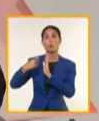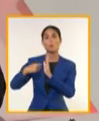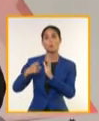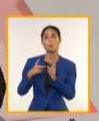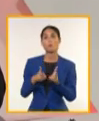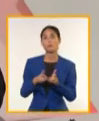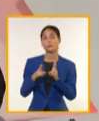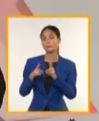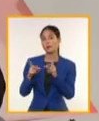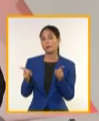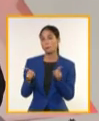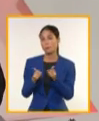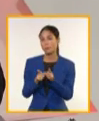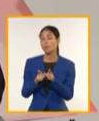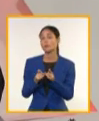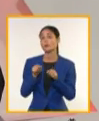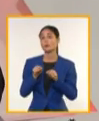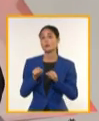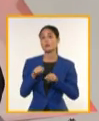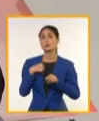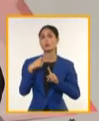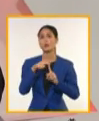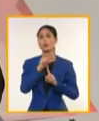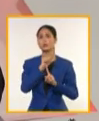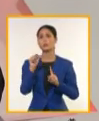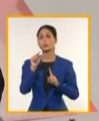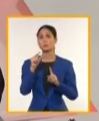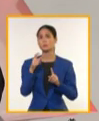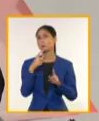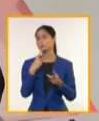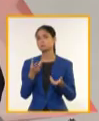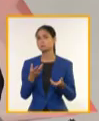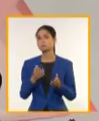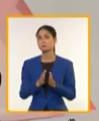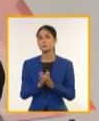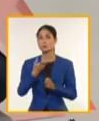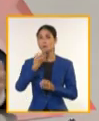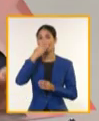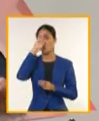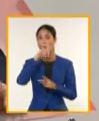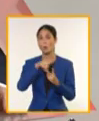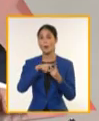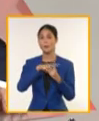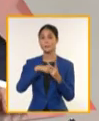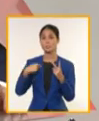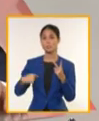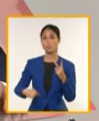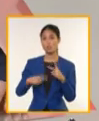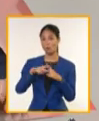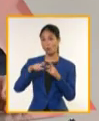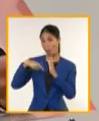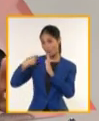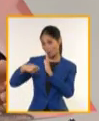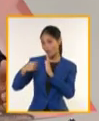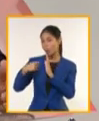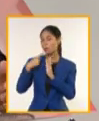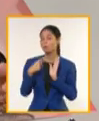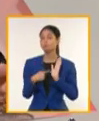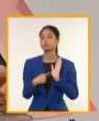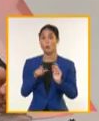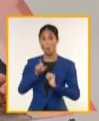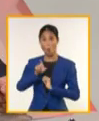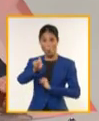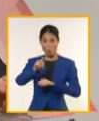Cubavisión Internacional titulado Cuba y China, hermanos en el tiempo, que hace un